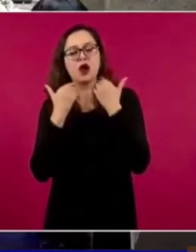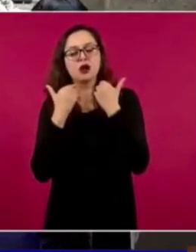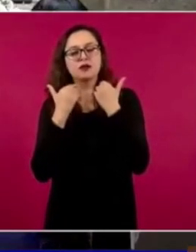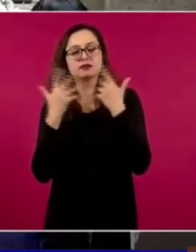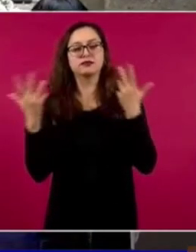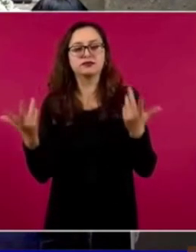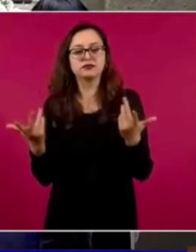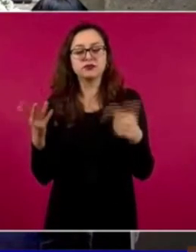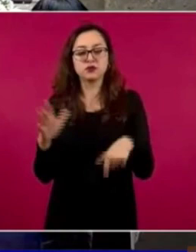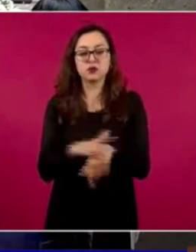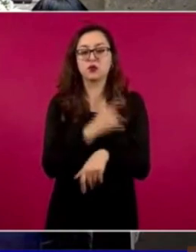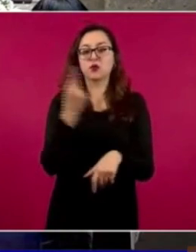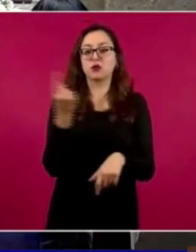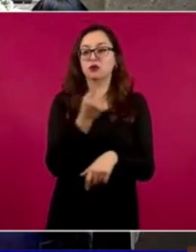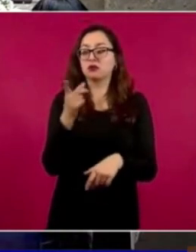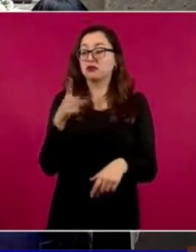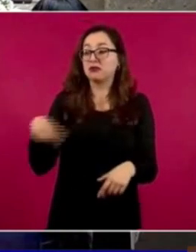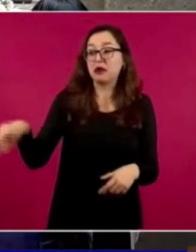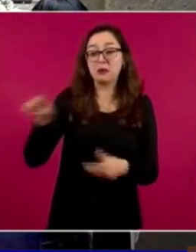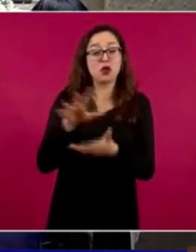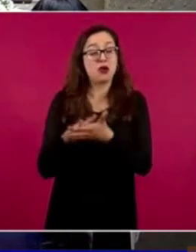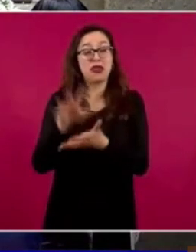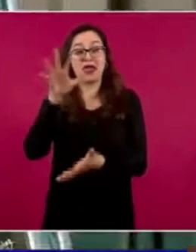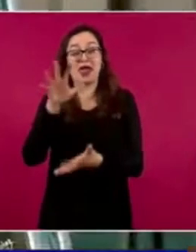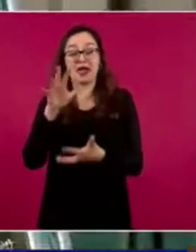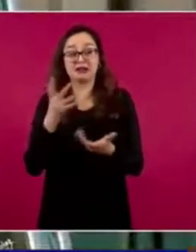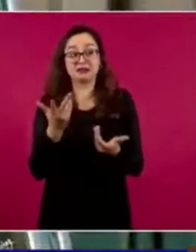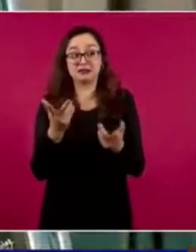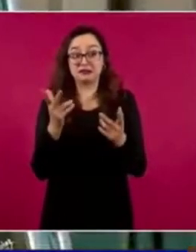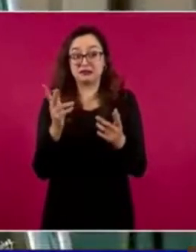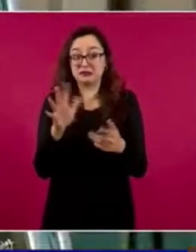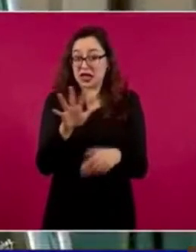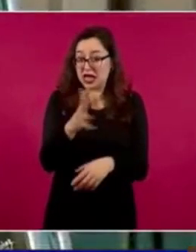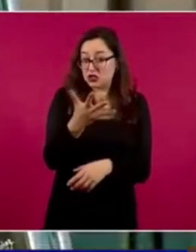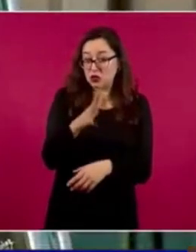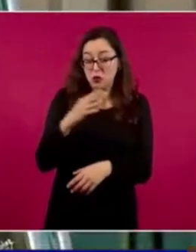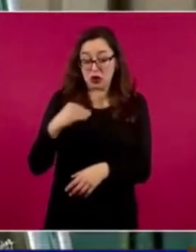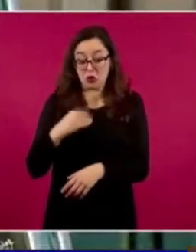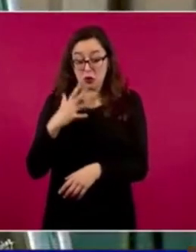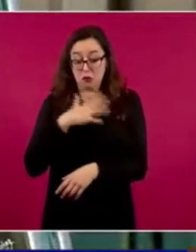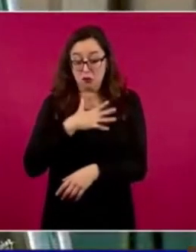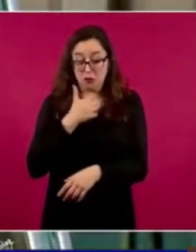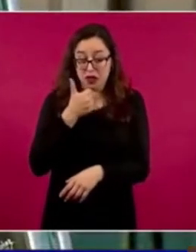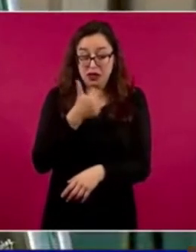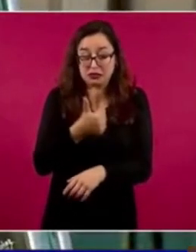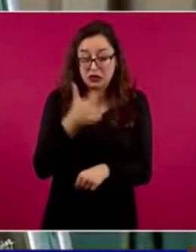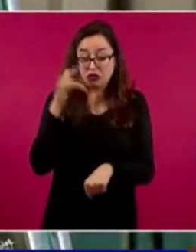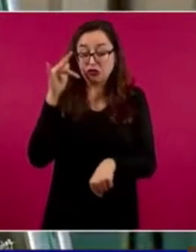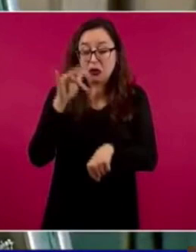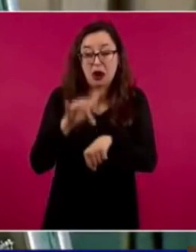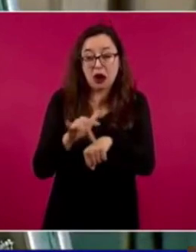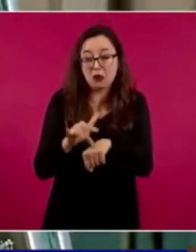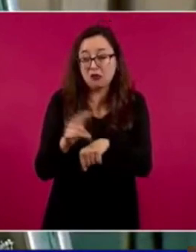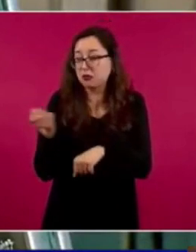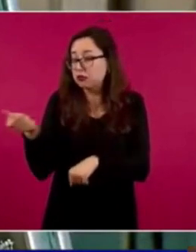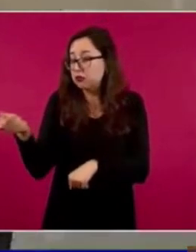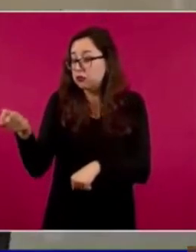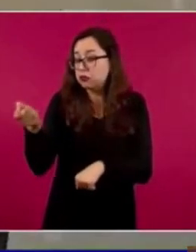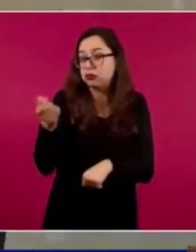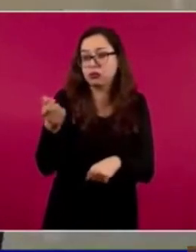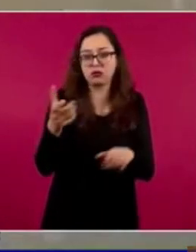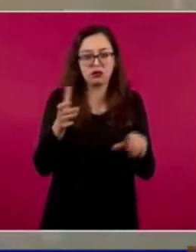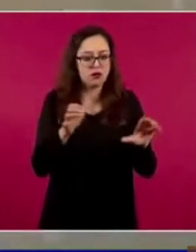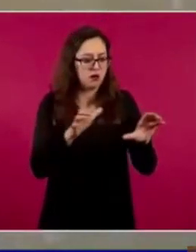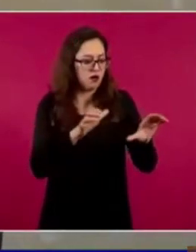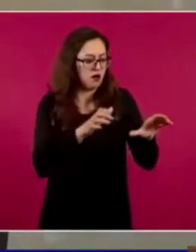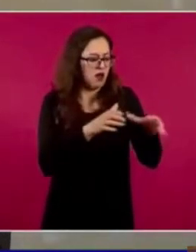la relativa prosperidad. Unos cuantos millonarios acaparando todas las riquezas y